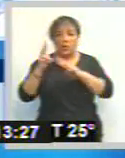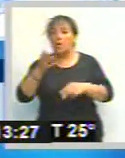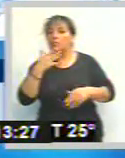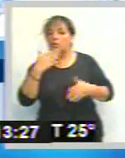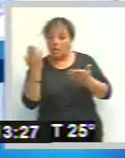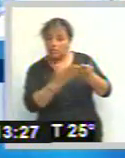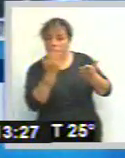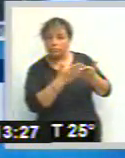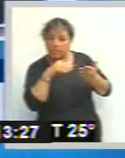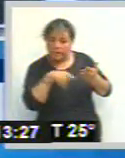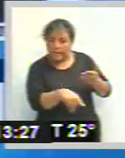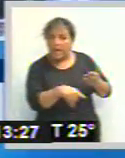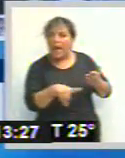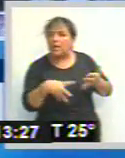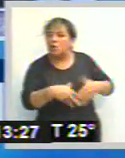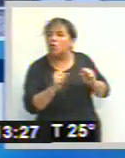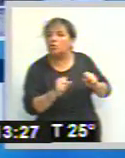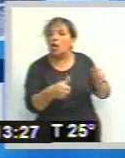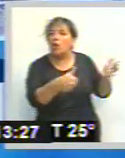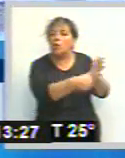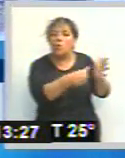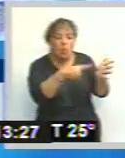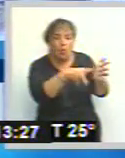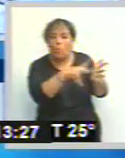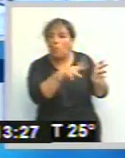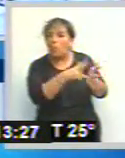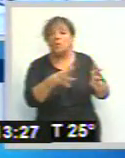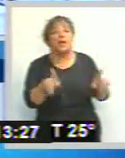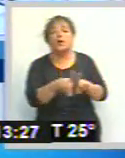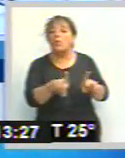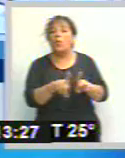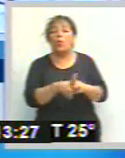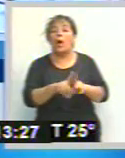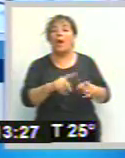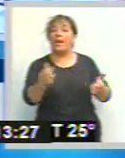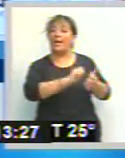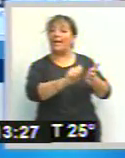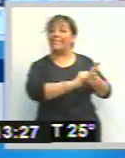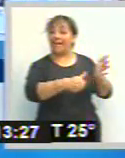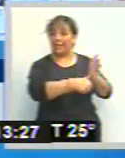encontró huellas dactilares, así como las que se sacan en los registros civiles. Y